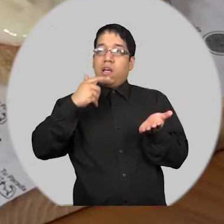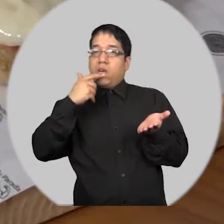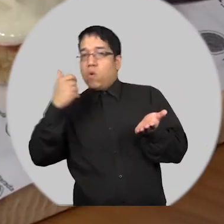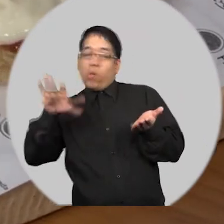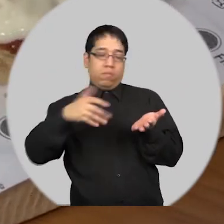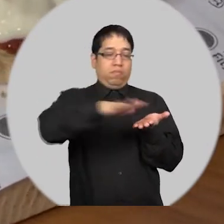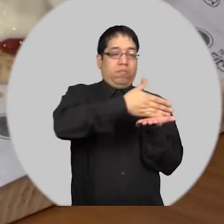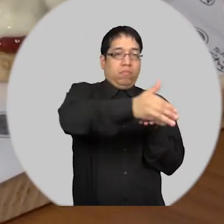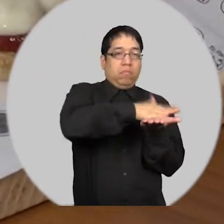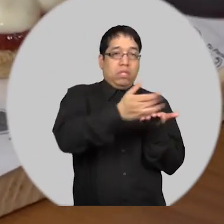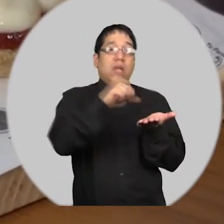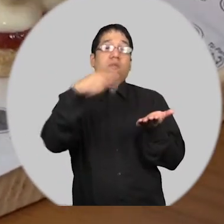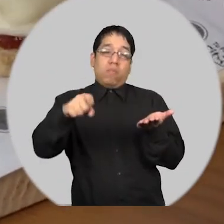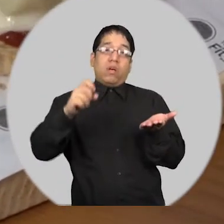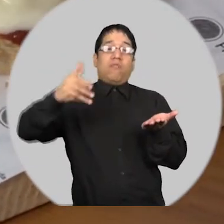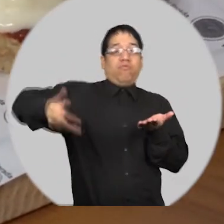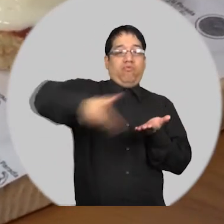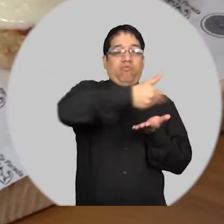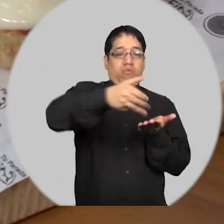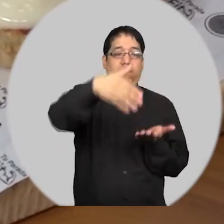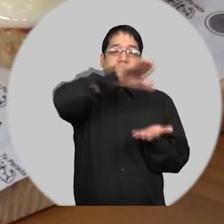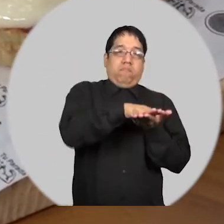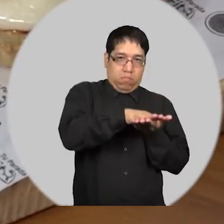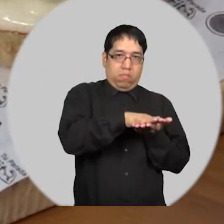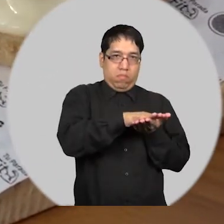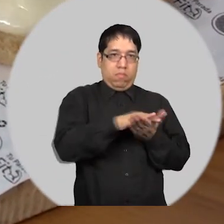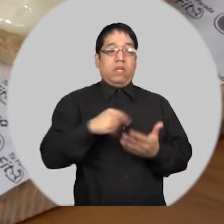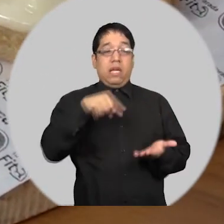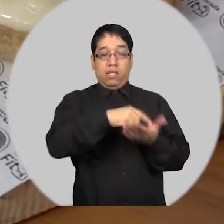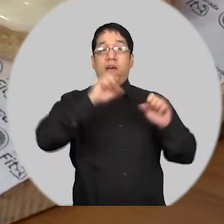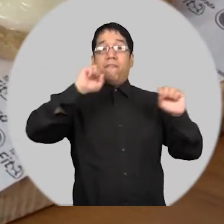Acuérdense que con esto también pueden hacer postrecitos fríos.